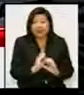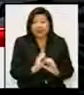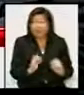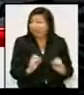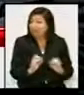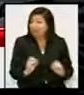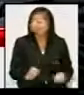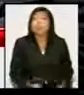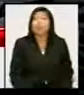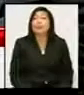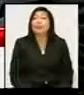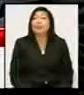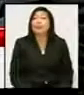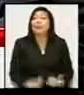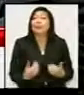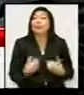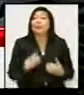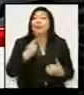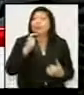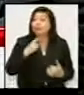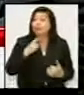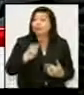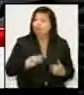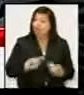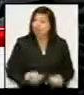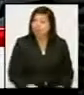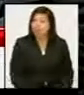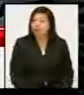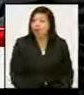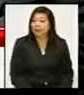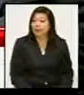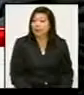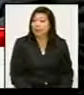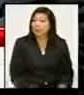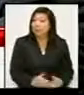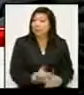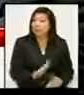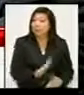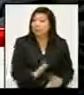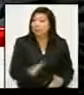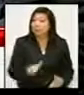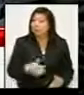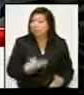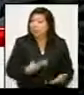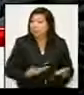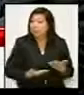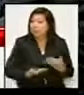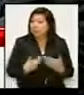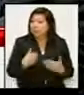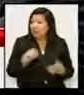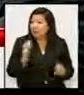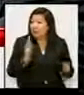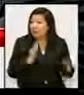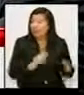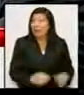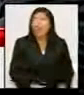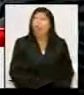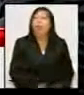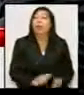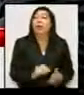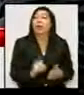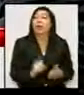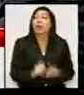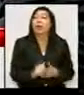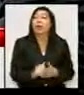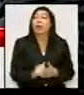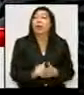que felizmente tenemos estas mesas de diálogo, estas convocatorias de parte de ustedes para poder transmitir nuestra preocupación, que toda la